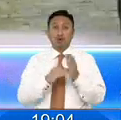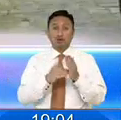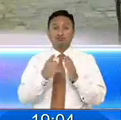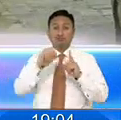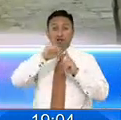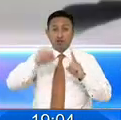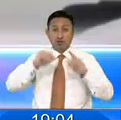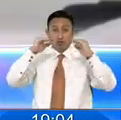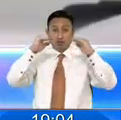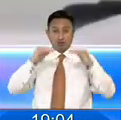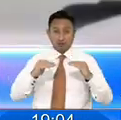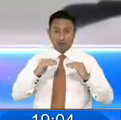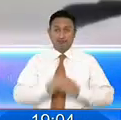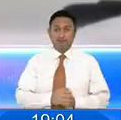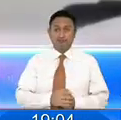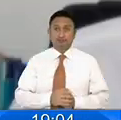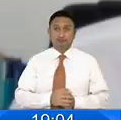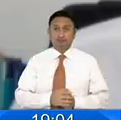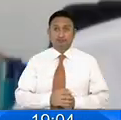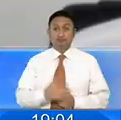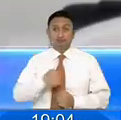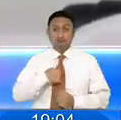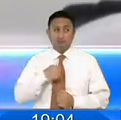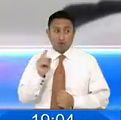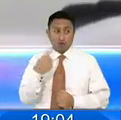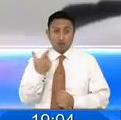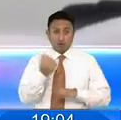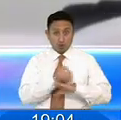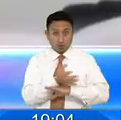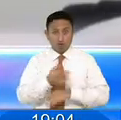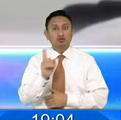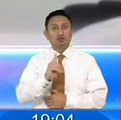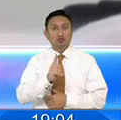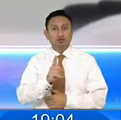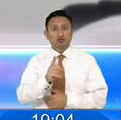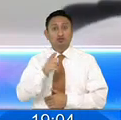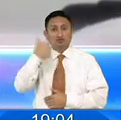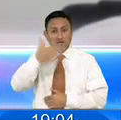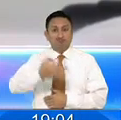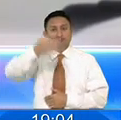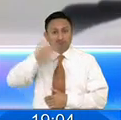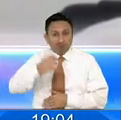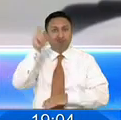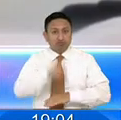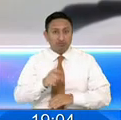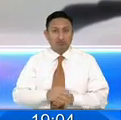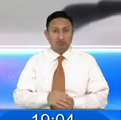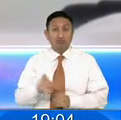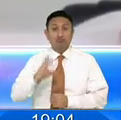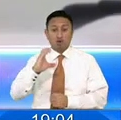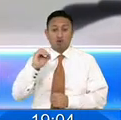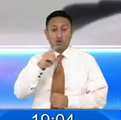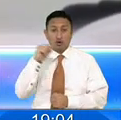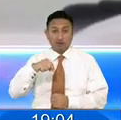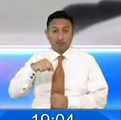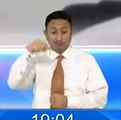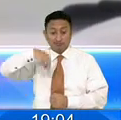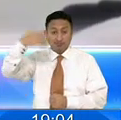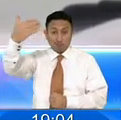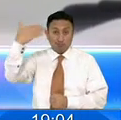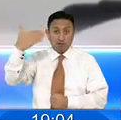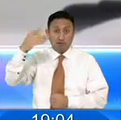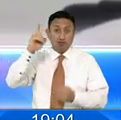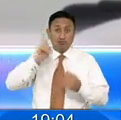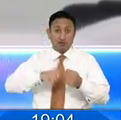nuestro exhorto no es simple y llanamente una sugerencia, es una exigencia de que el COE cantonal, de que alcalde del Cantón Quito tome